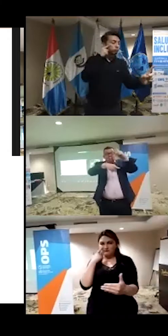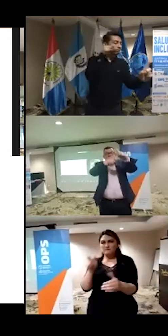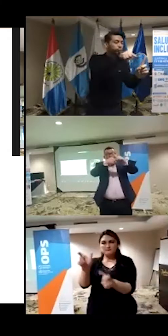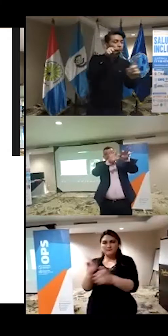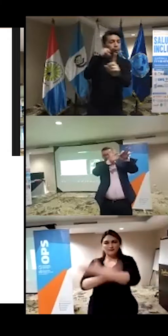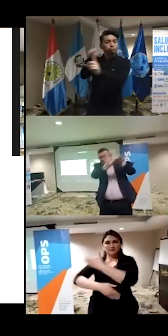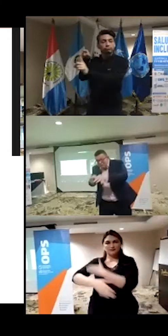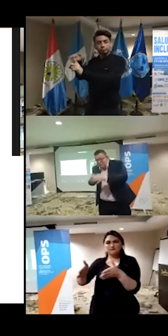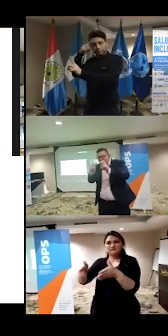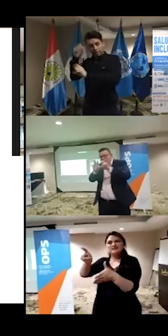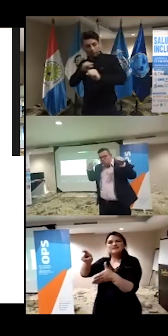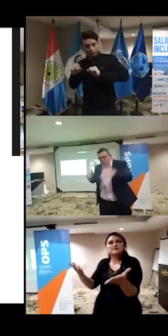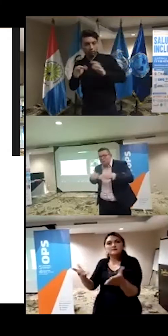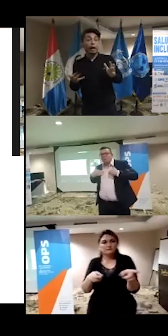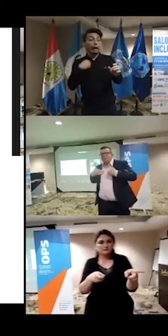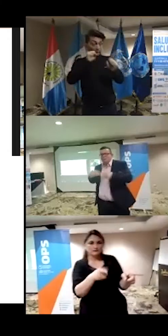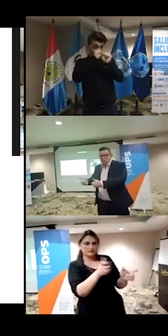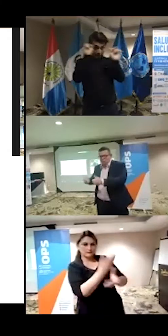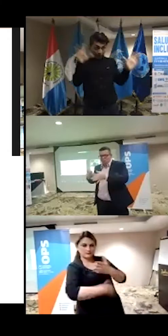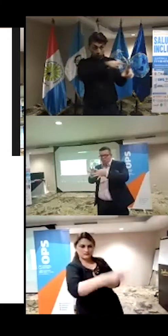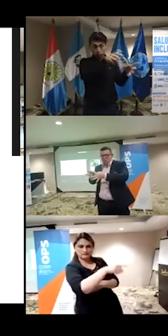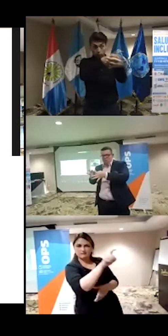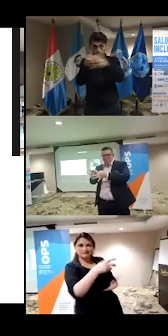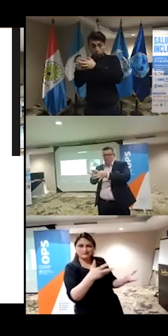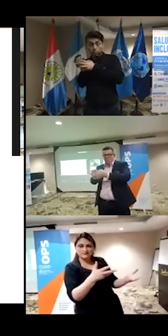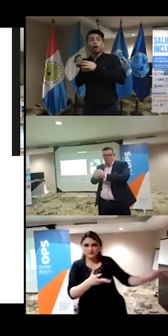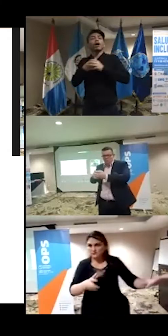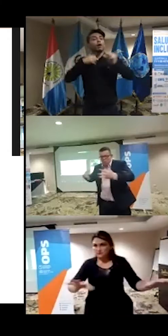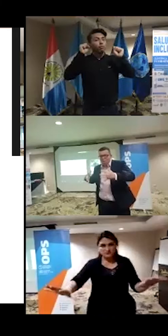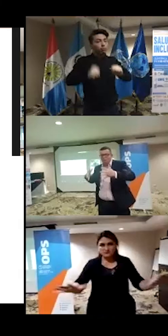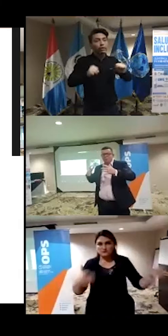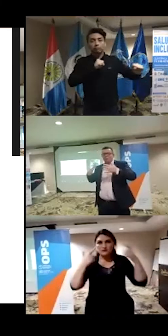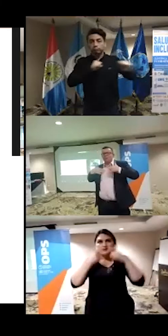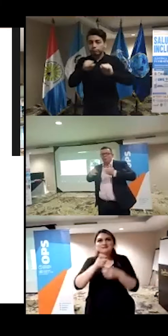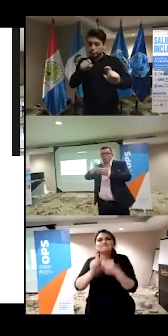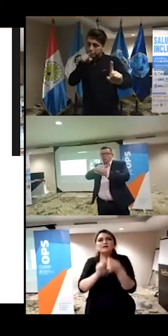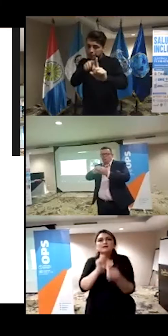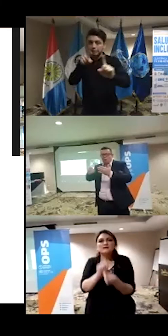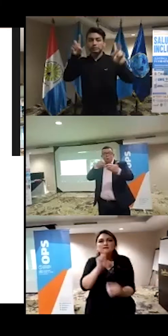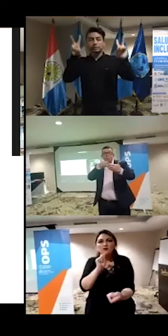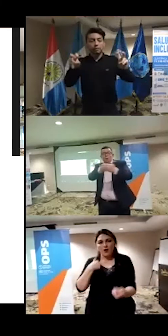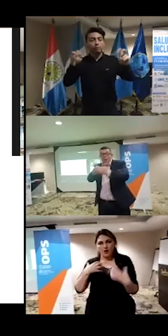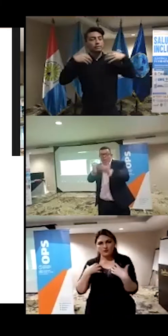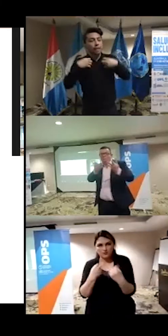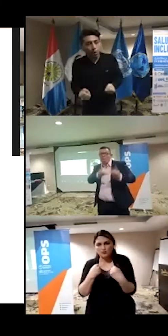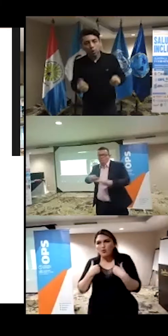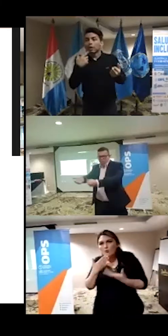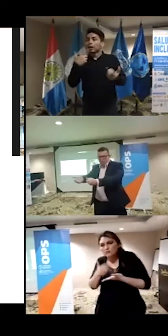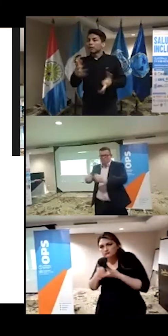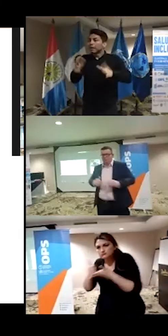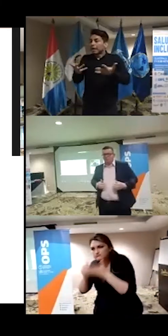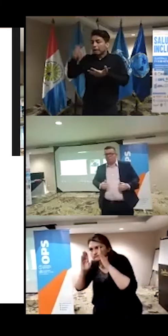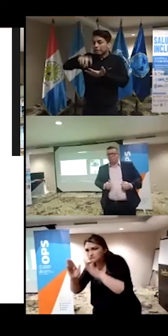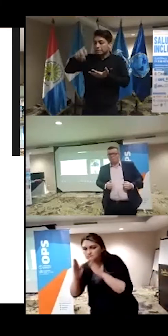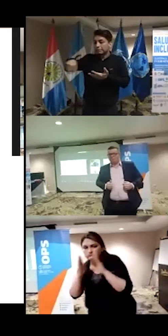respondiendo. Teniendo claro estos datos, permite, por supuesto, generar acciones específicas en salud que respondan a las necesidades de las personas